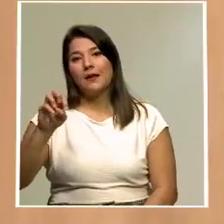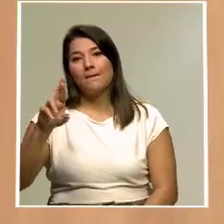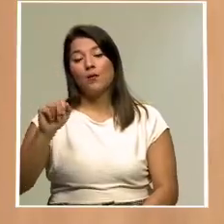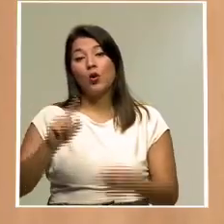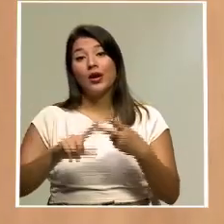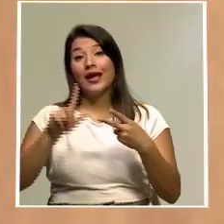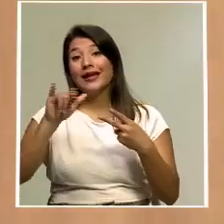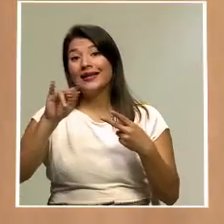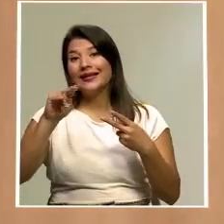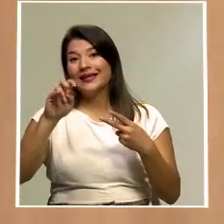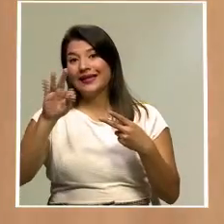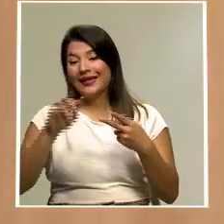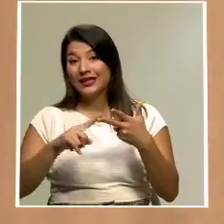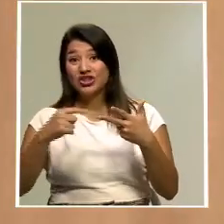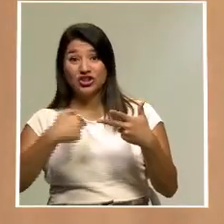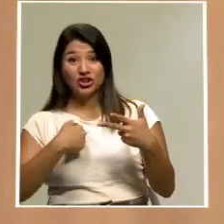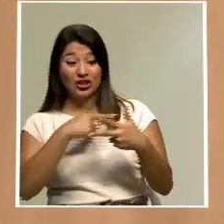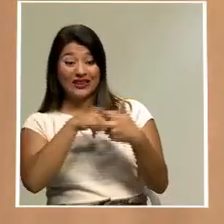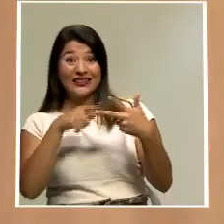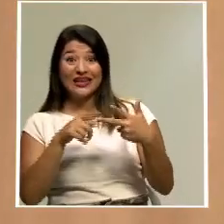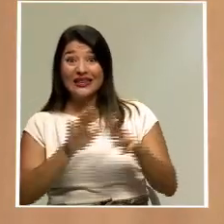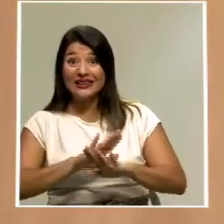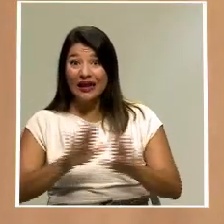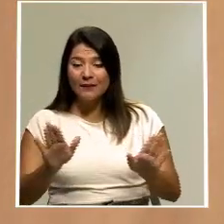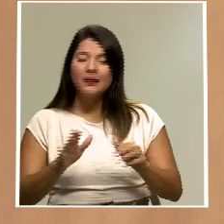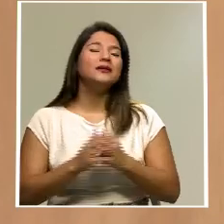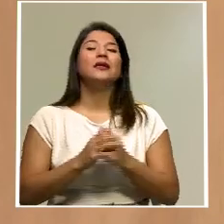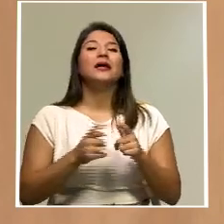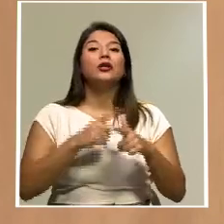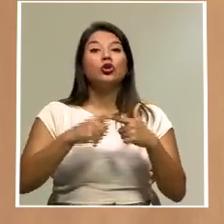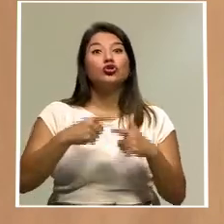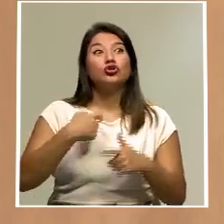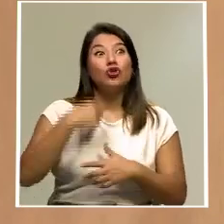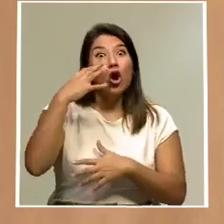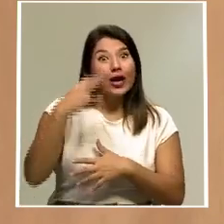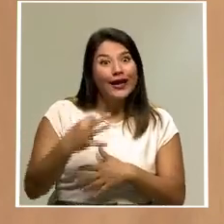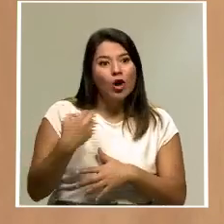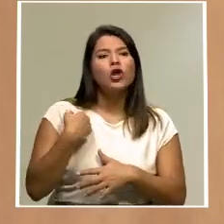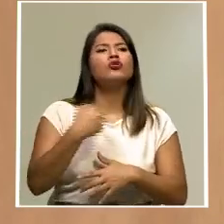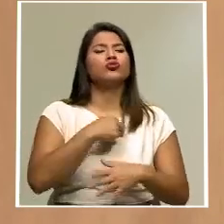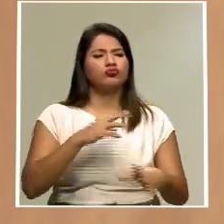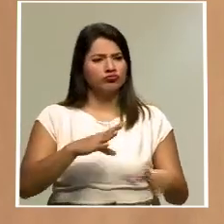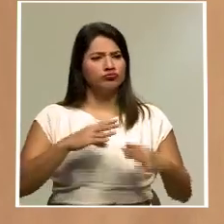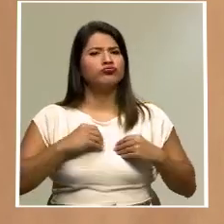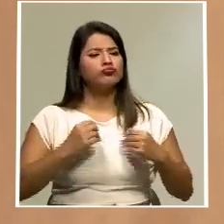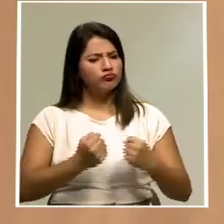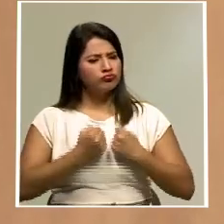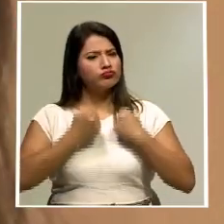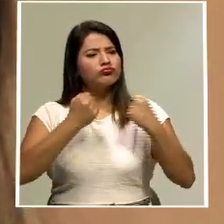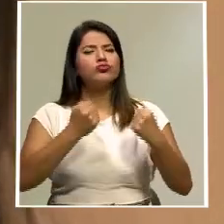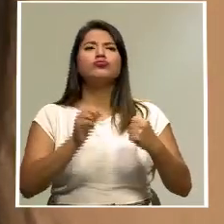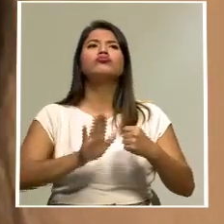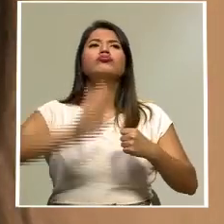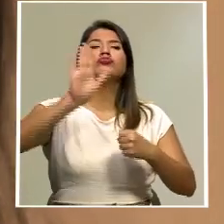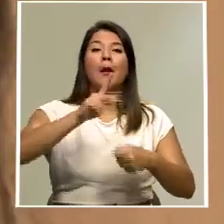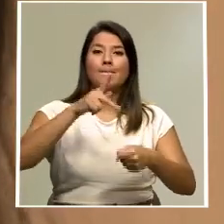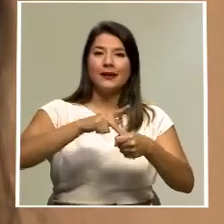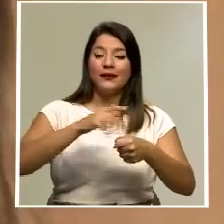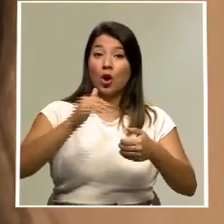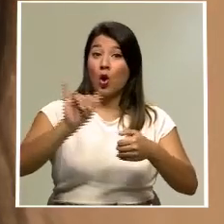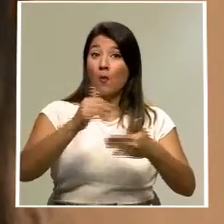caso, solo 3 de toda la oferta electoral. Creo que el hecho de que nosotras demos un paso al frente, planteemos nuestro nombre,